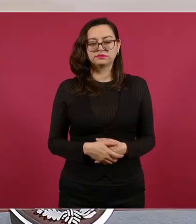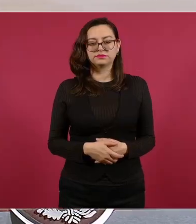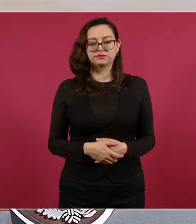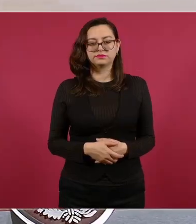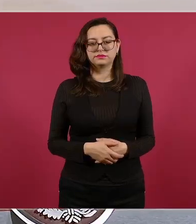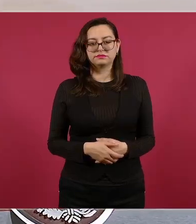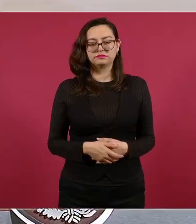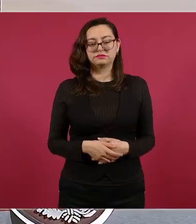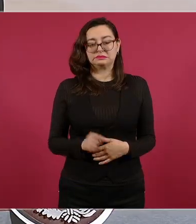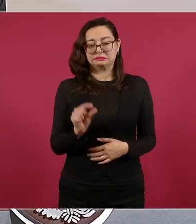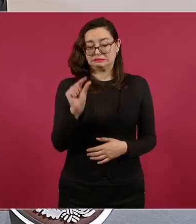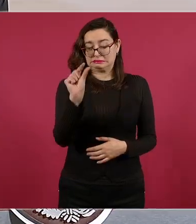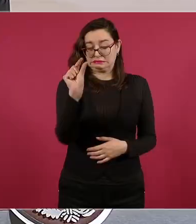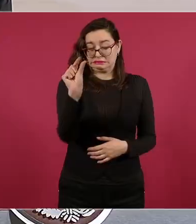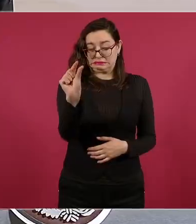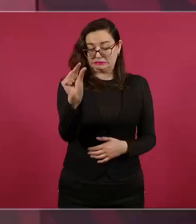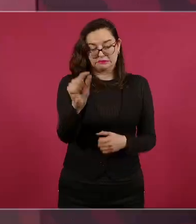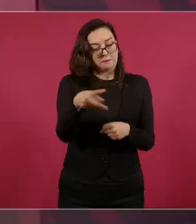Balín.